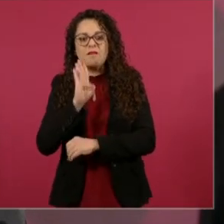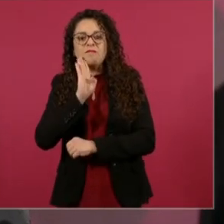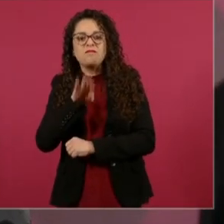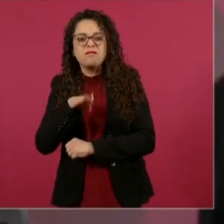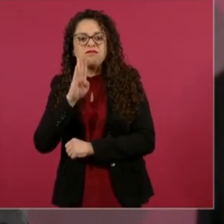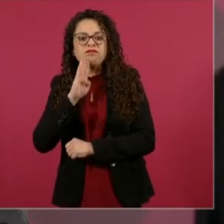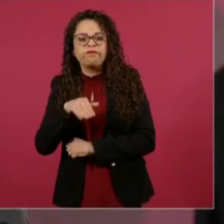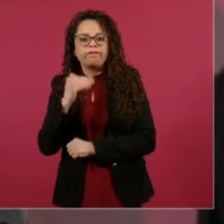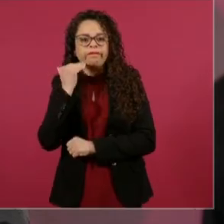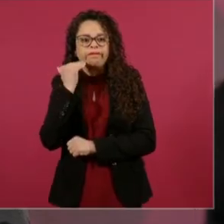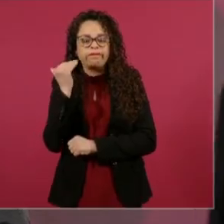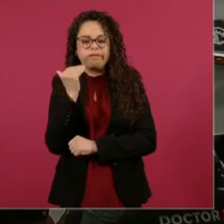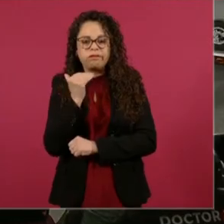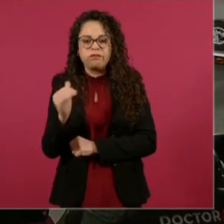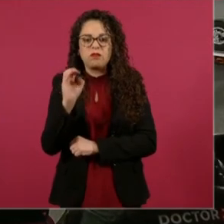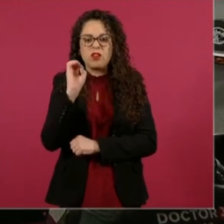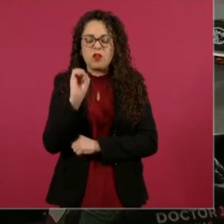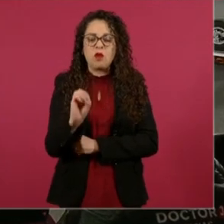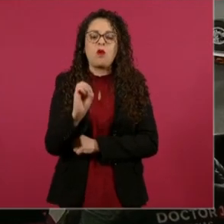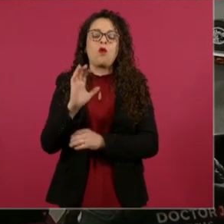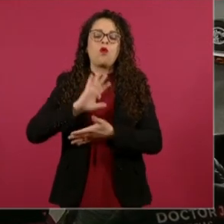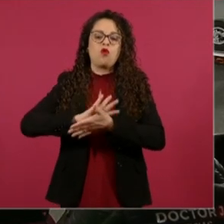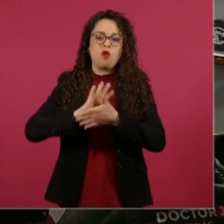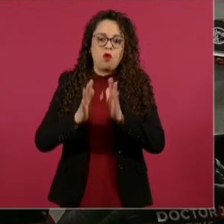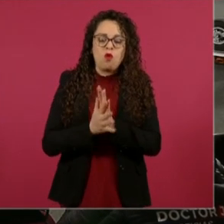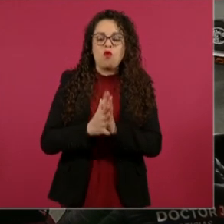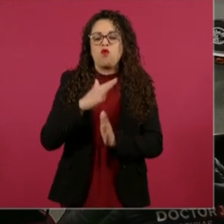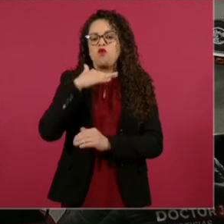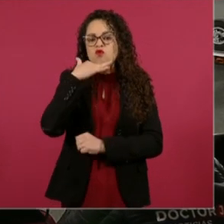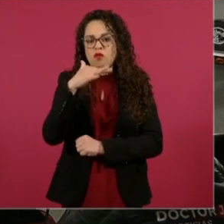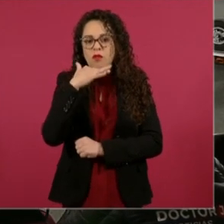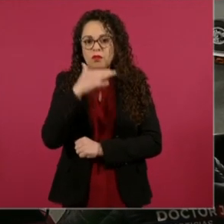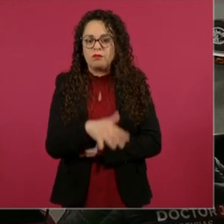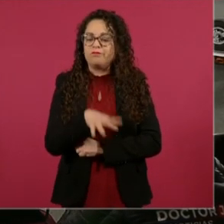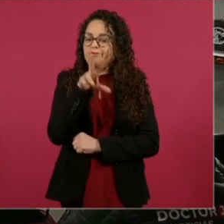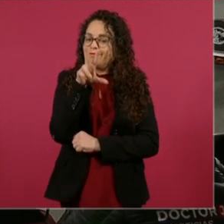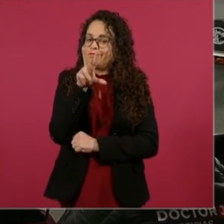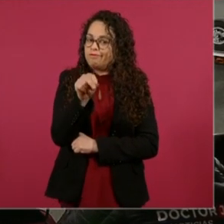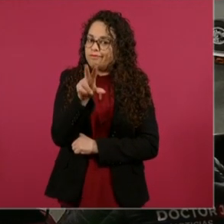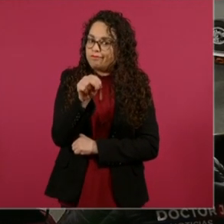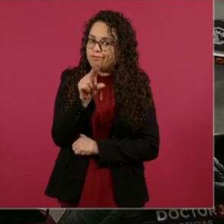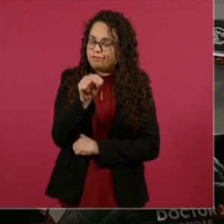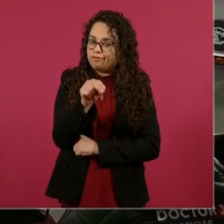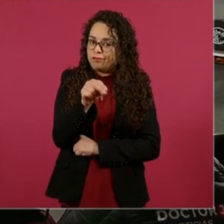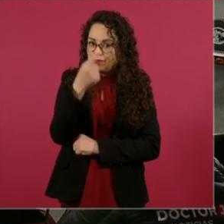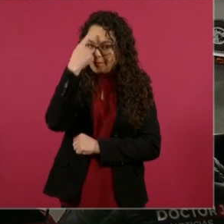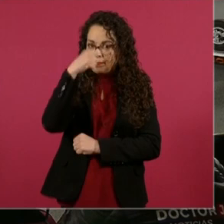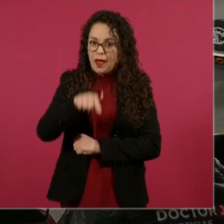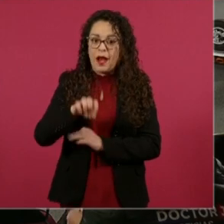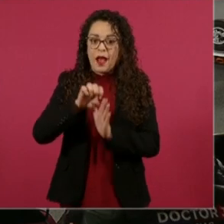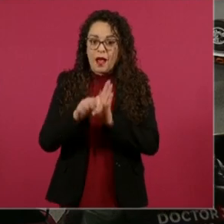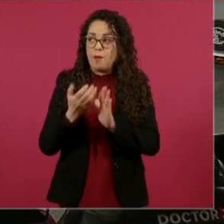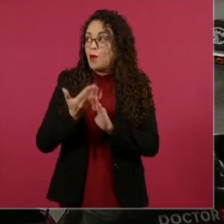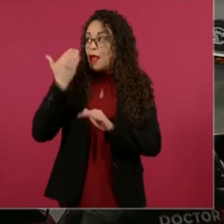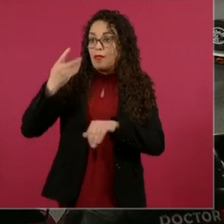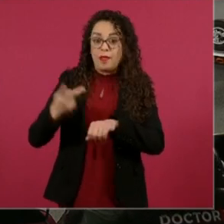se corrompa, como ya hemos visto en el pasado. Y una segunda iniciativa constitucional